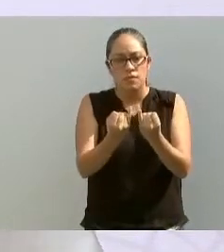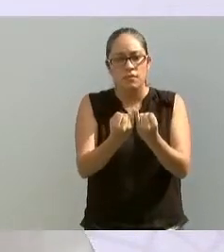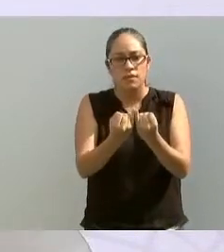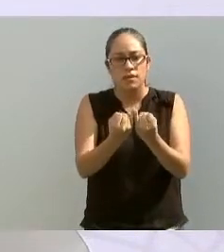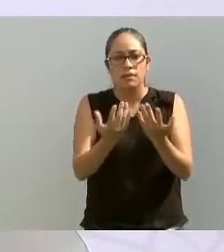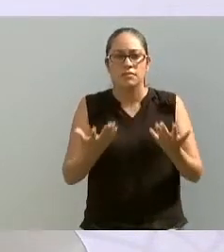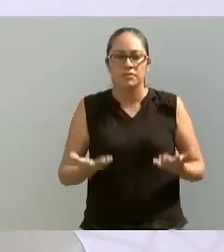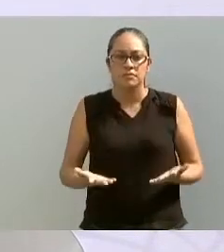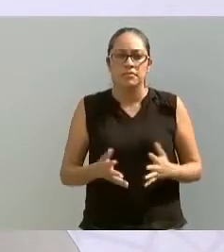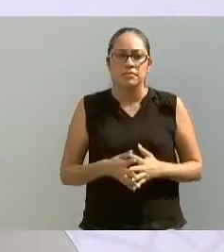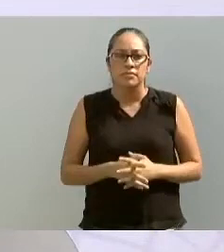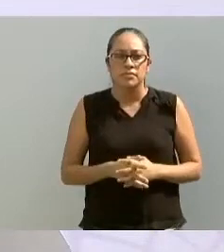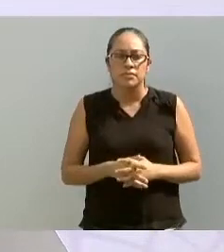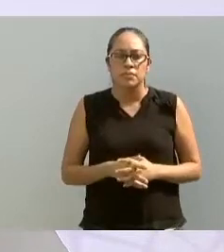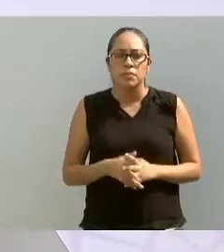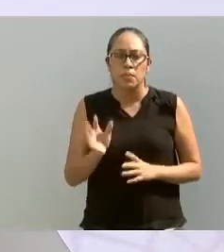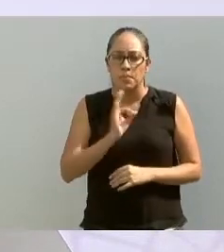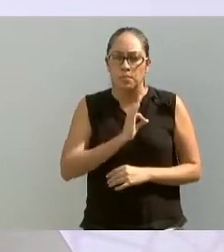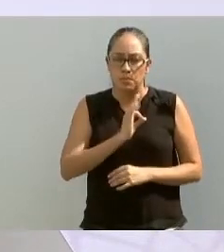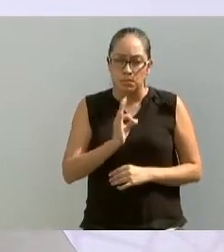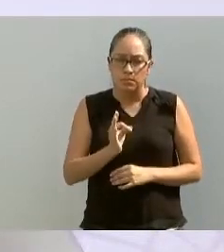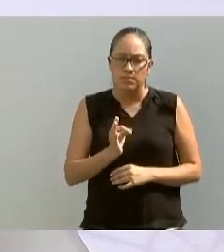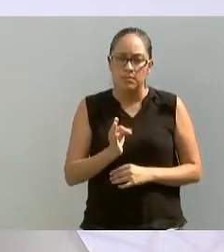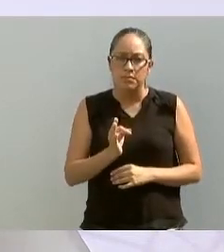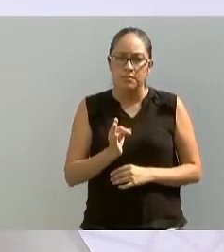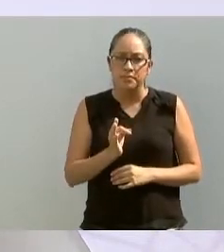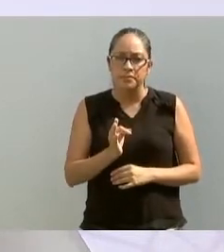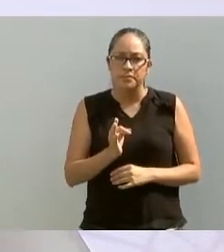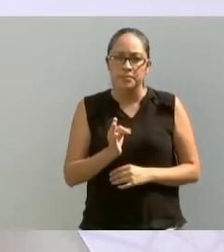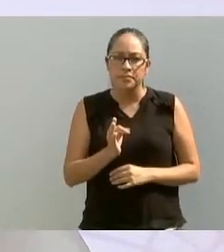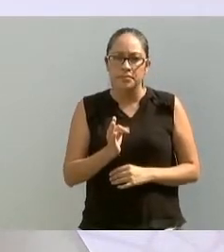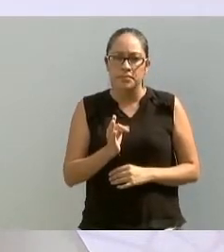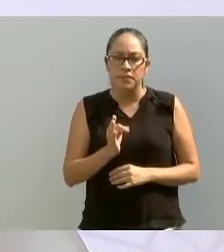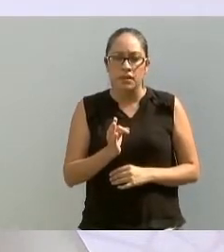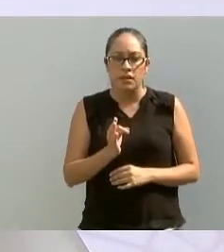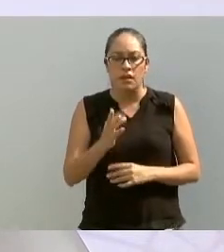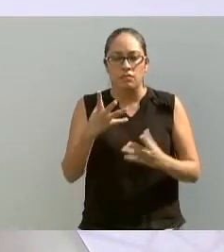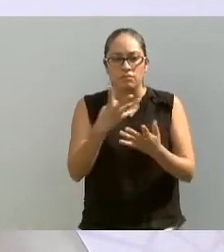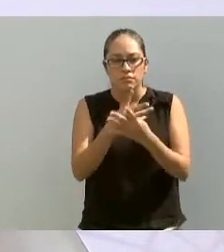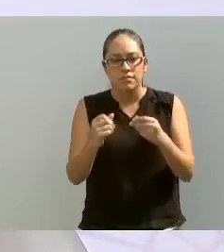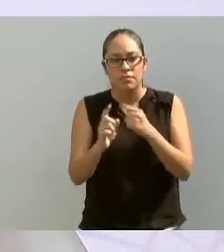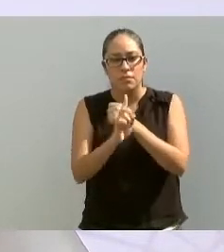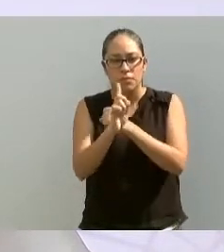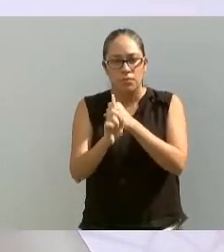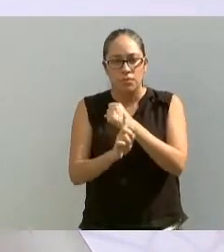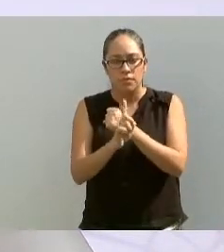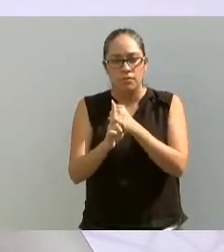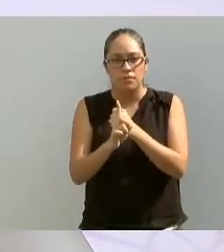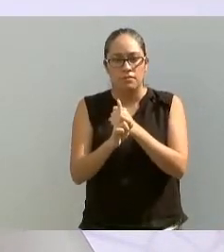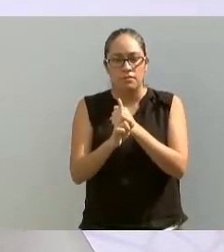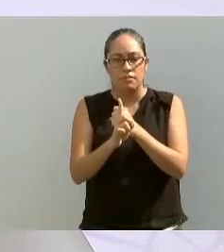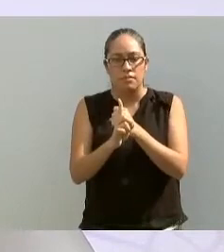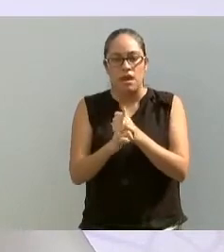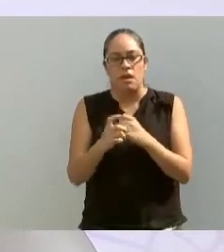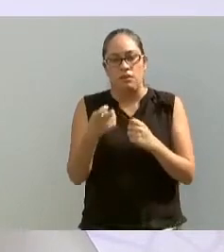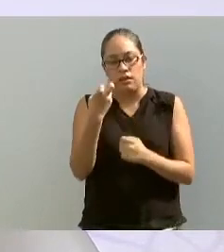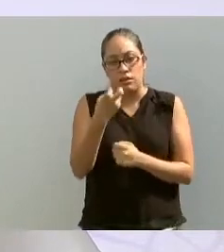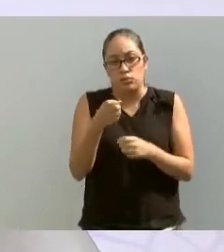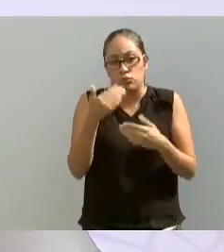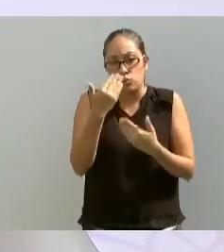internaliza, pues vamos a enfrentar el problema de la inseguridad y de la